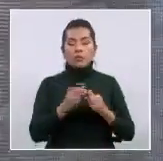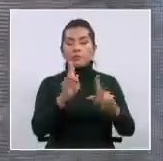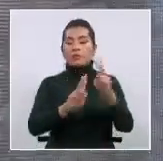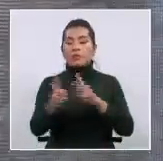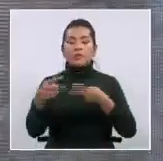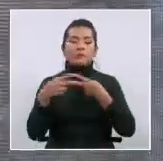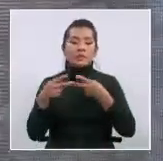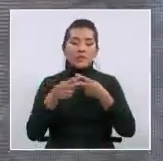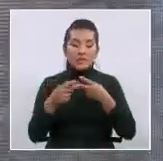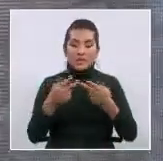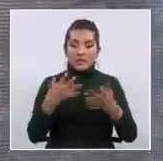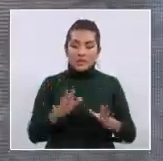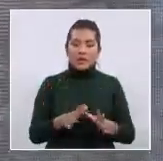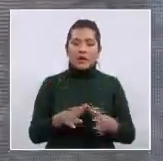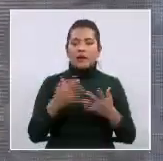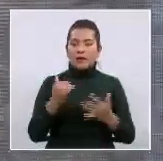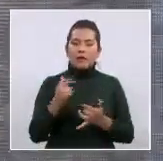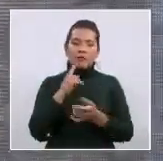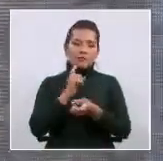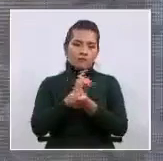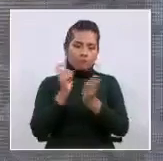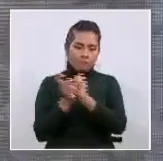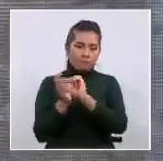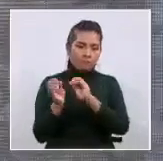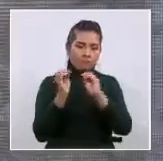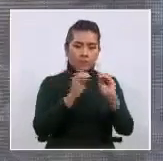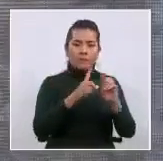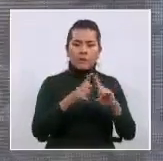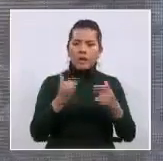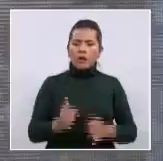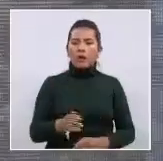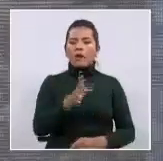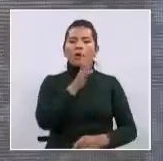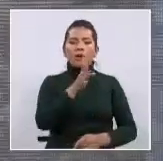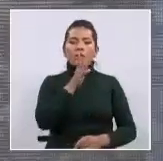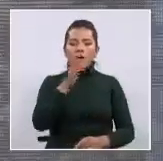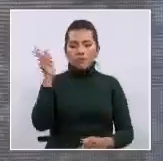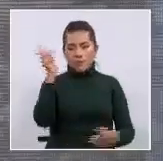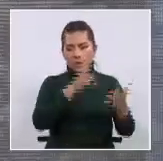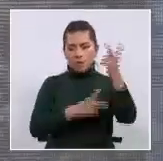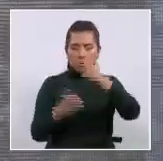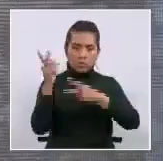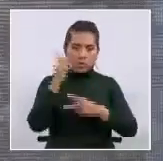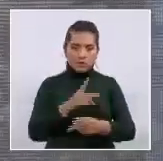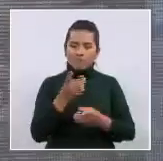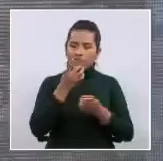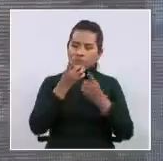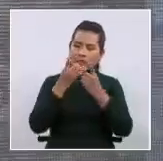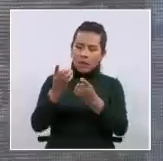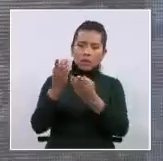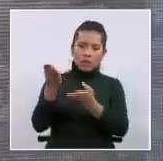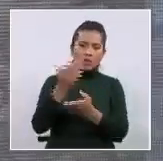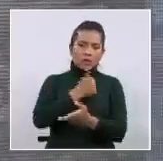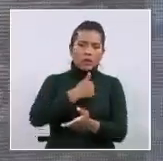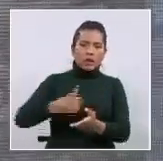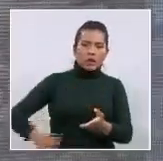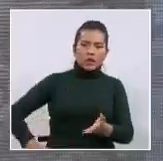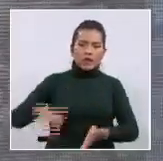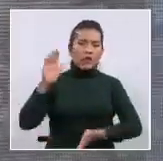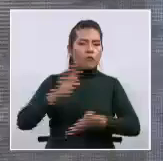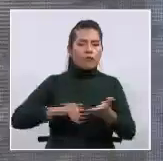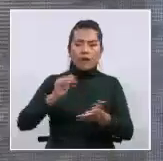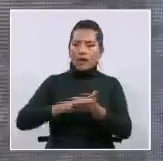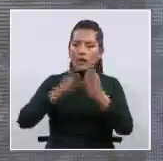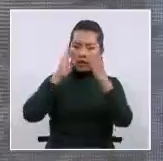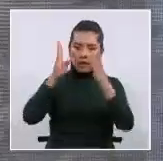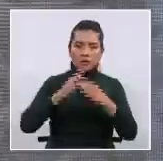lugares han podido pronunciar su preocupación y denuncias ante la alcaldía debido a la falta de atención